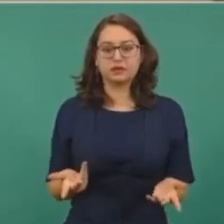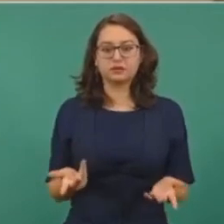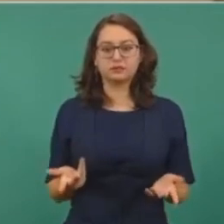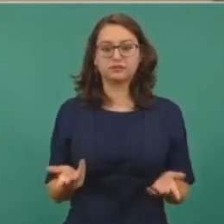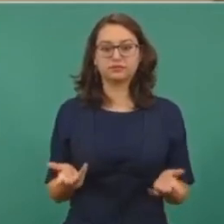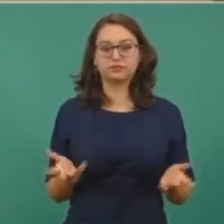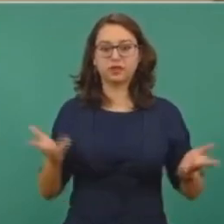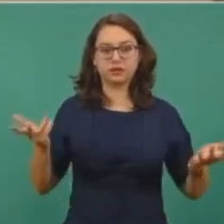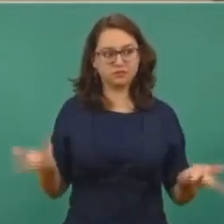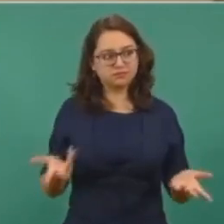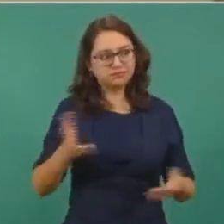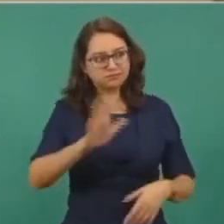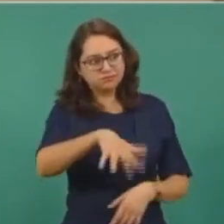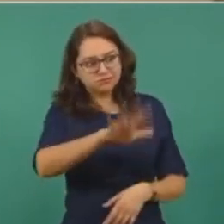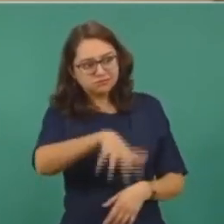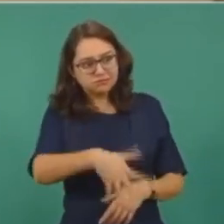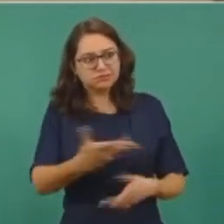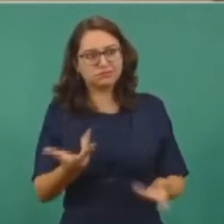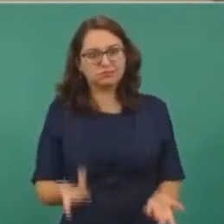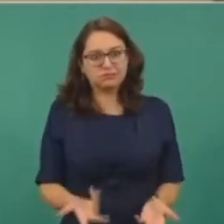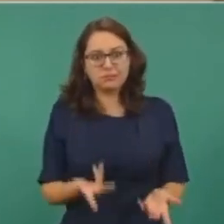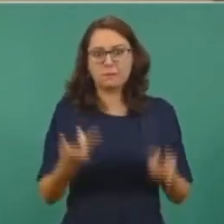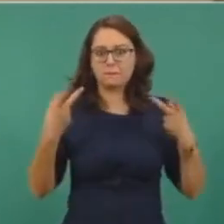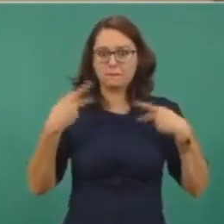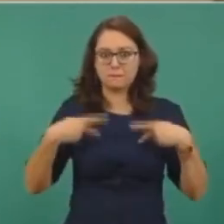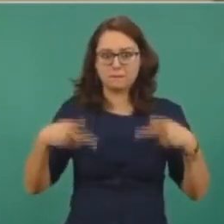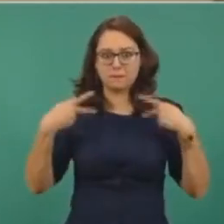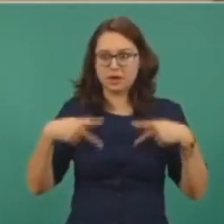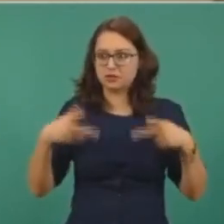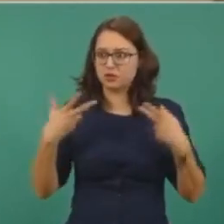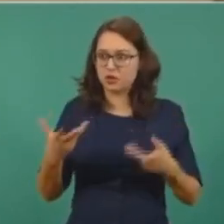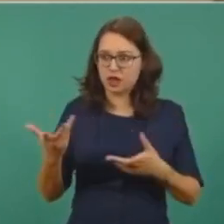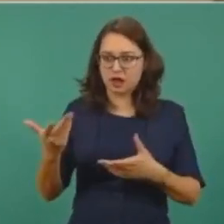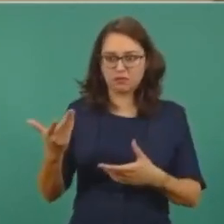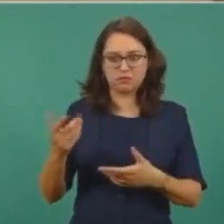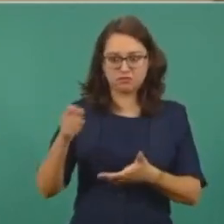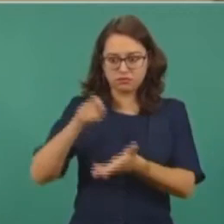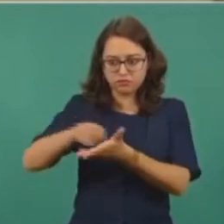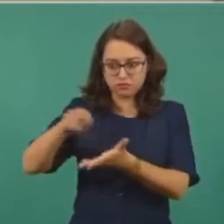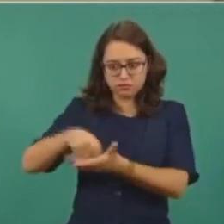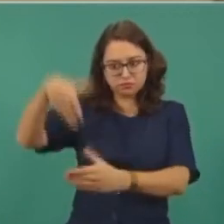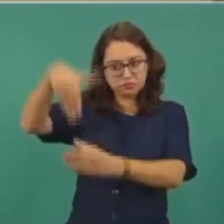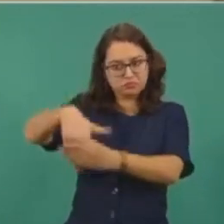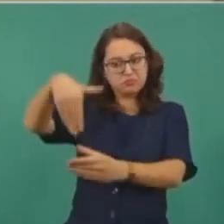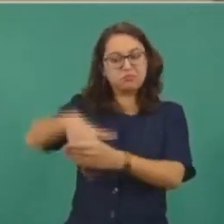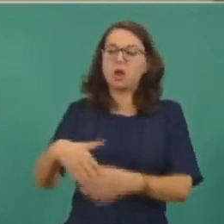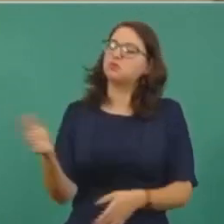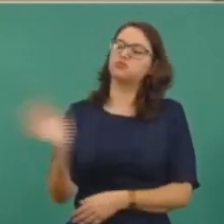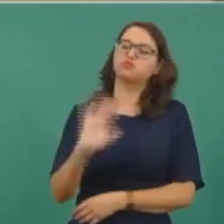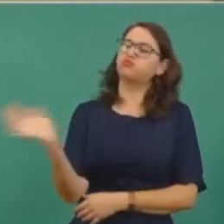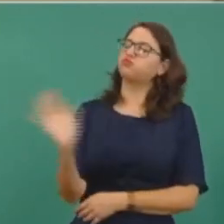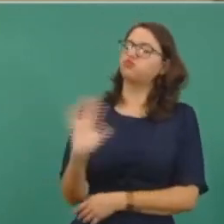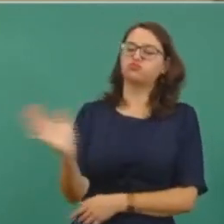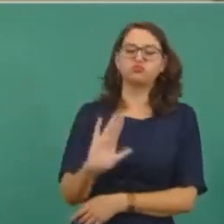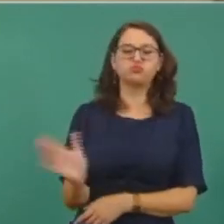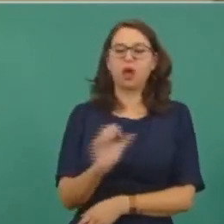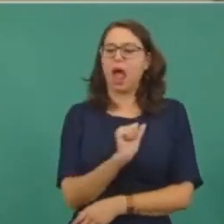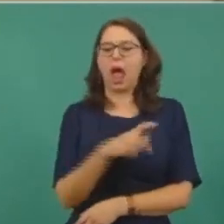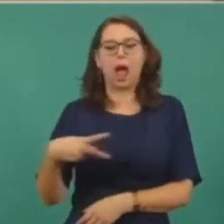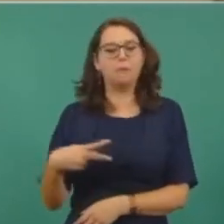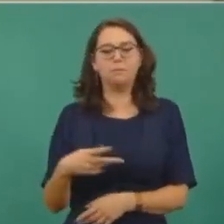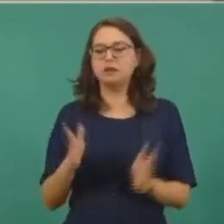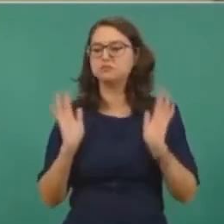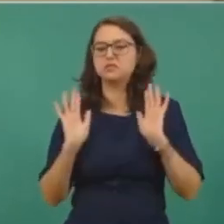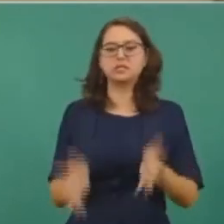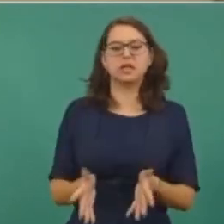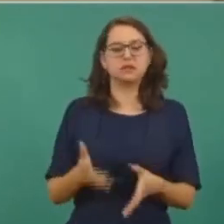estaba esta premisa o este factor de que no se lleve a cabo de manera física. En consecuencia, presidente,